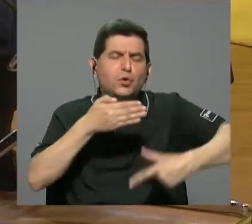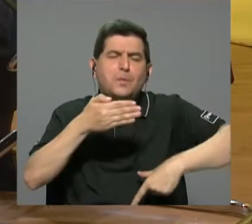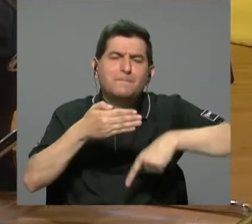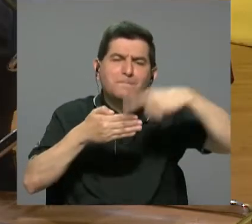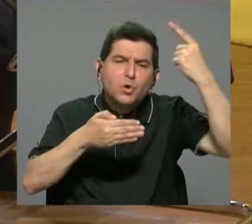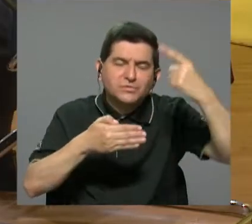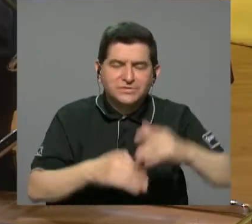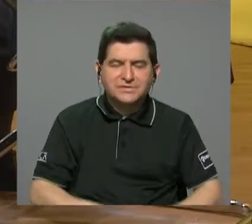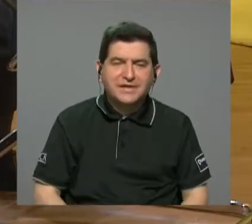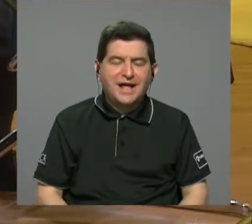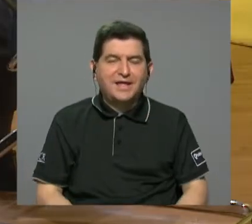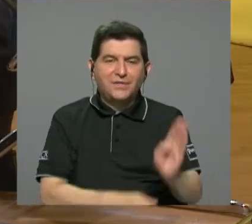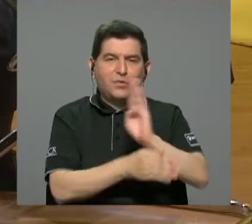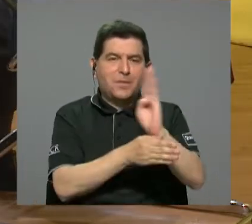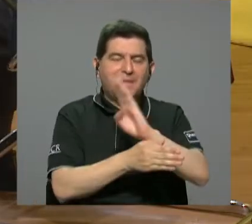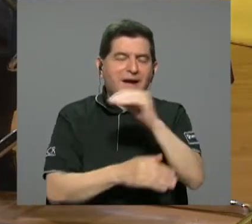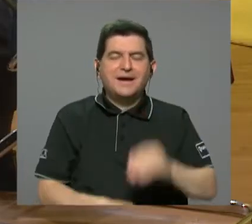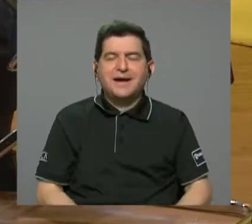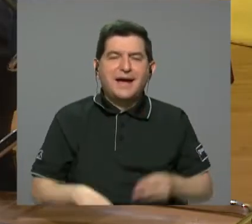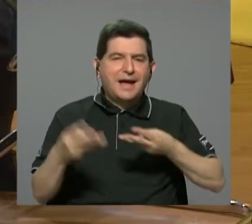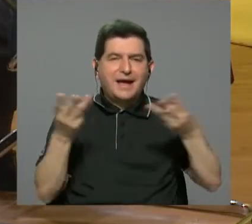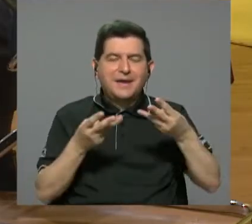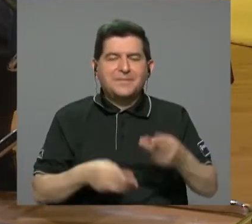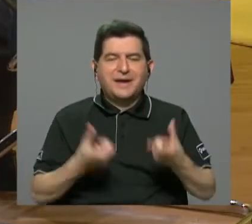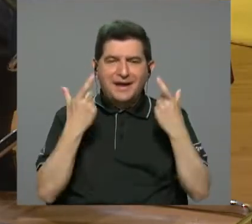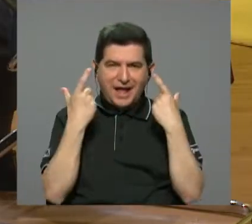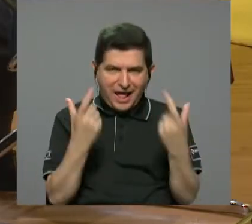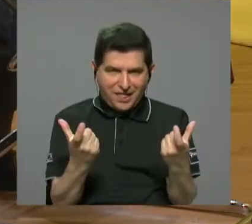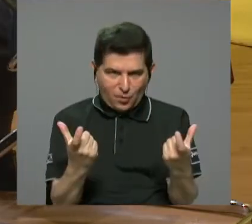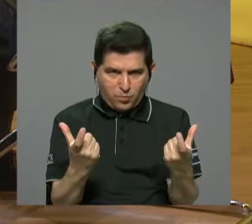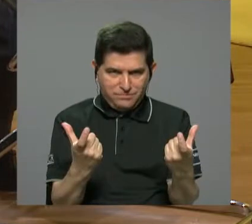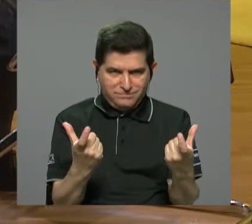de banca y mercado de capitales